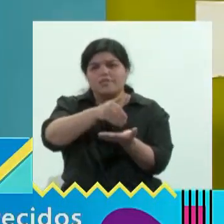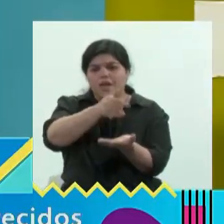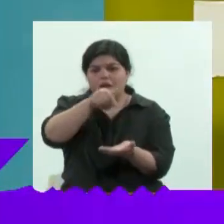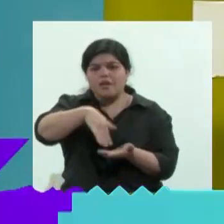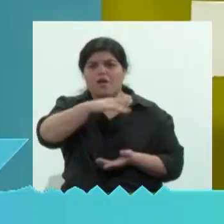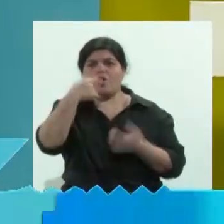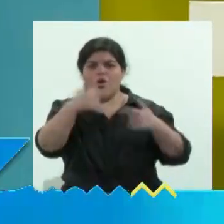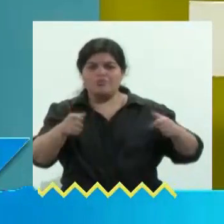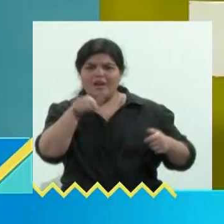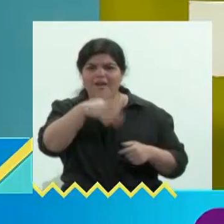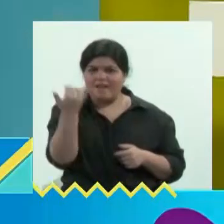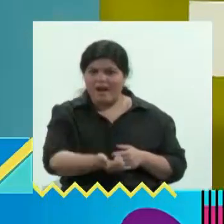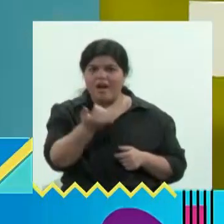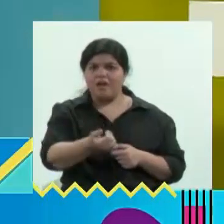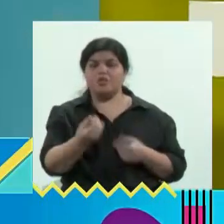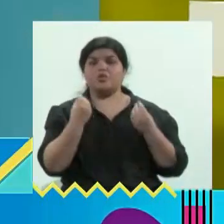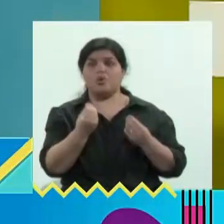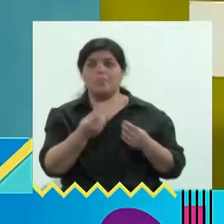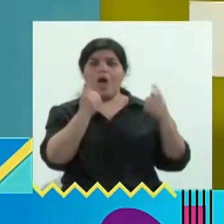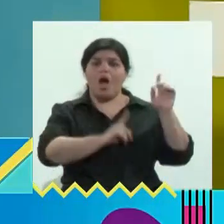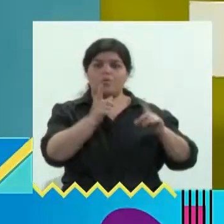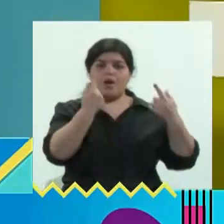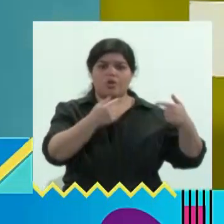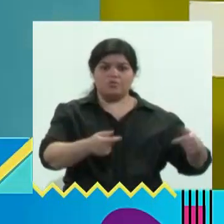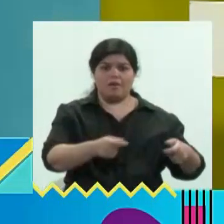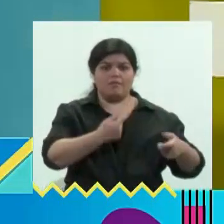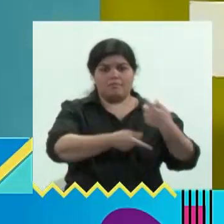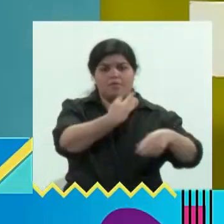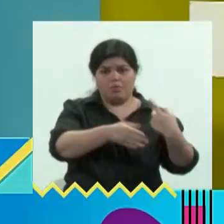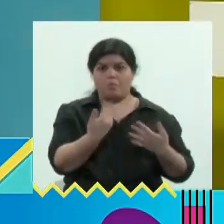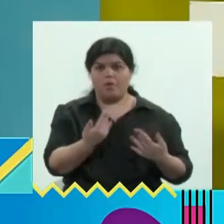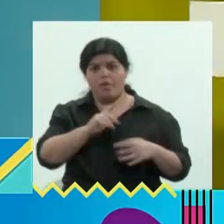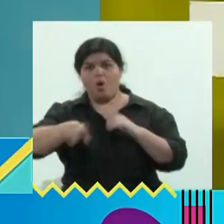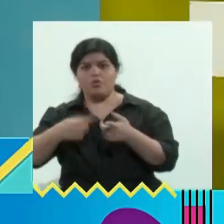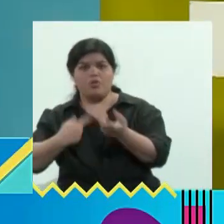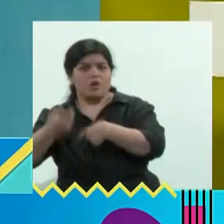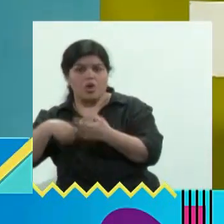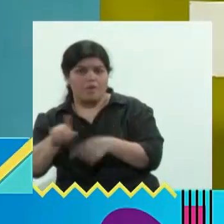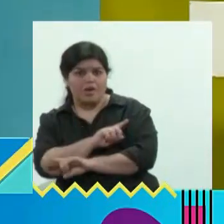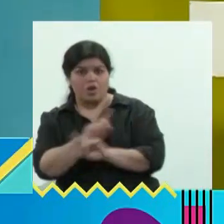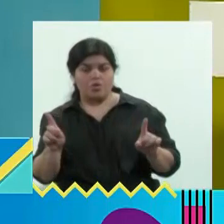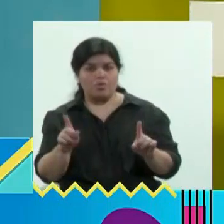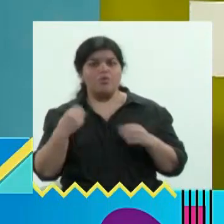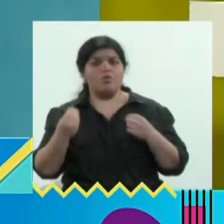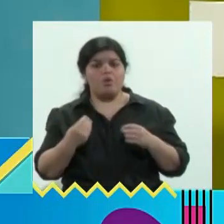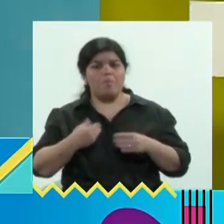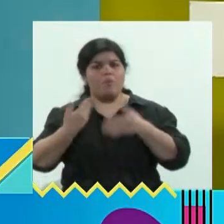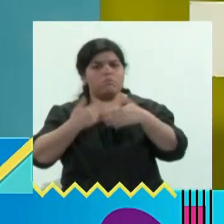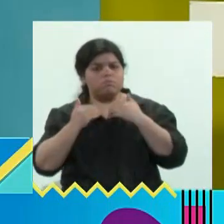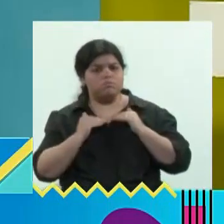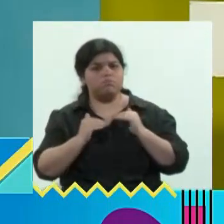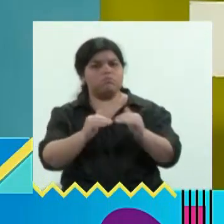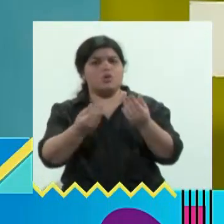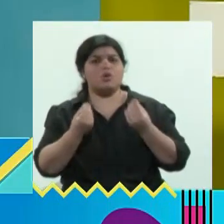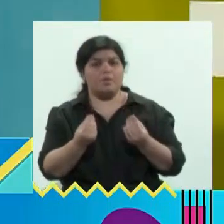Con los recursos naturales, aquellos que son renovables y aquellos que no son renovables? ¿Cómo vamos a hacer para que pueda ser sostenible el